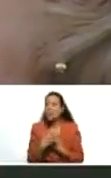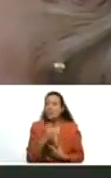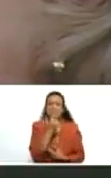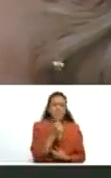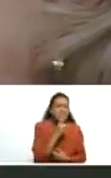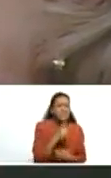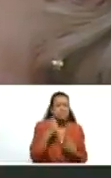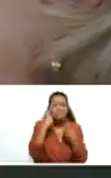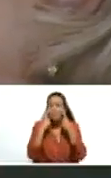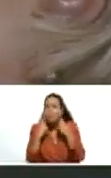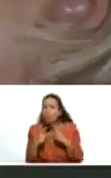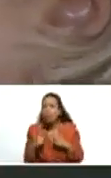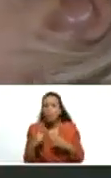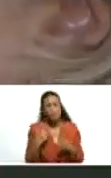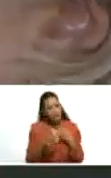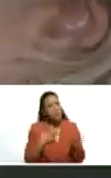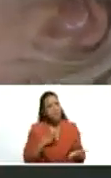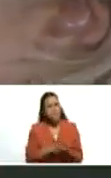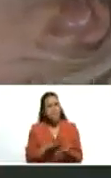situación.